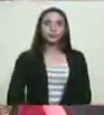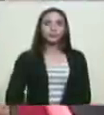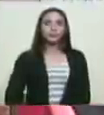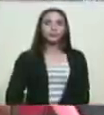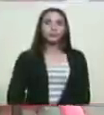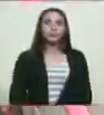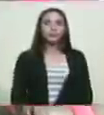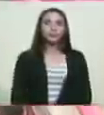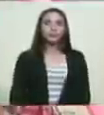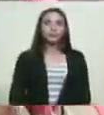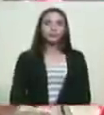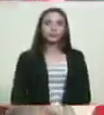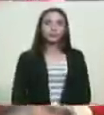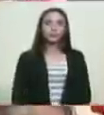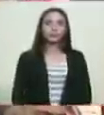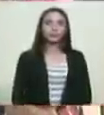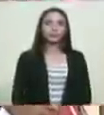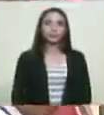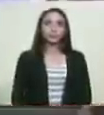Es muy hermoso este acto,